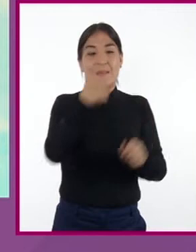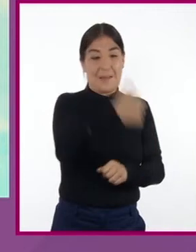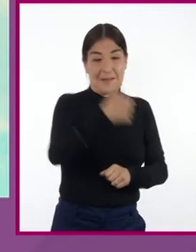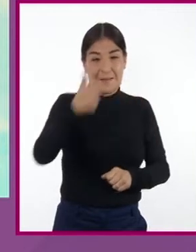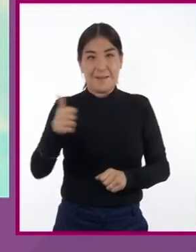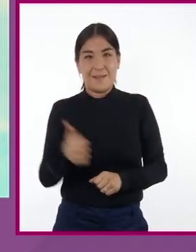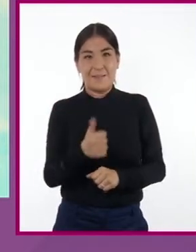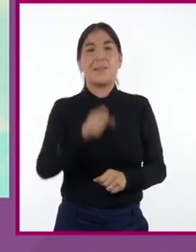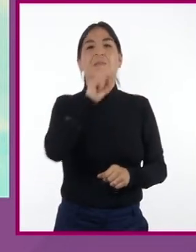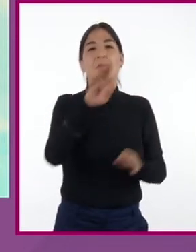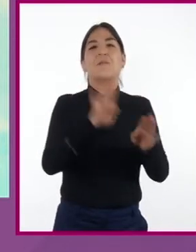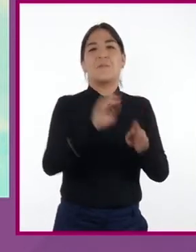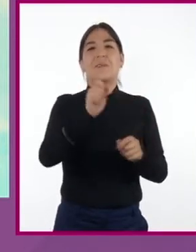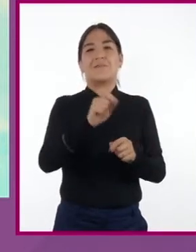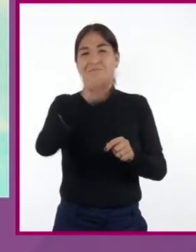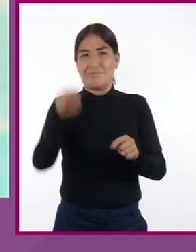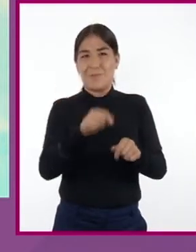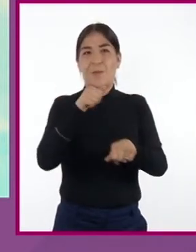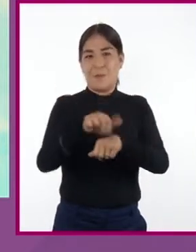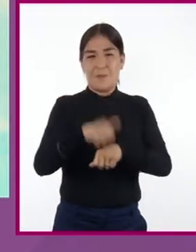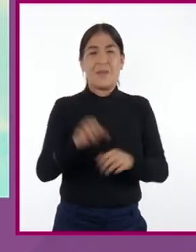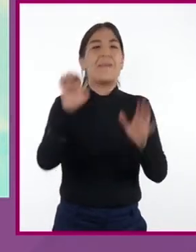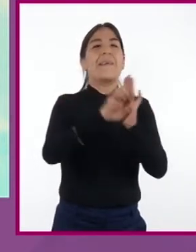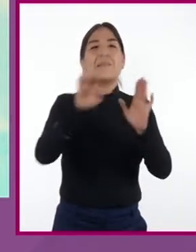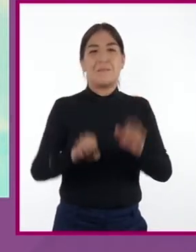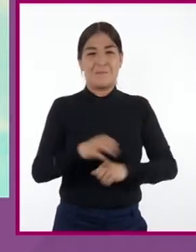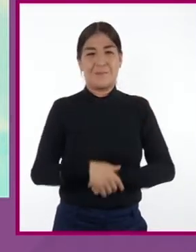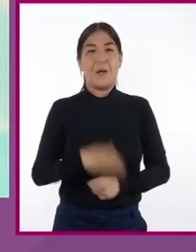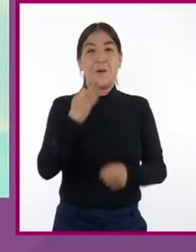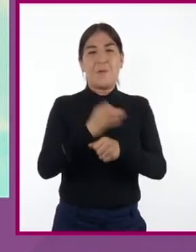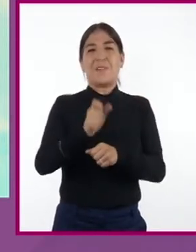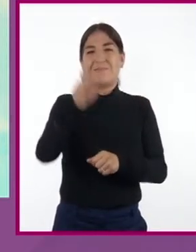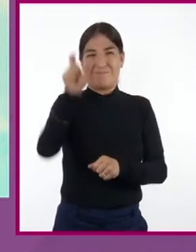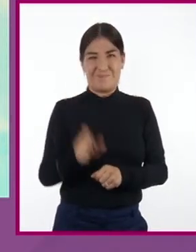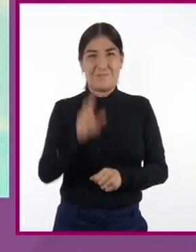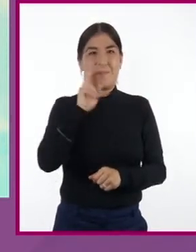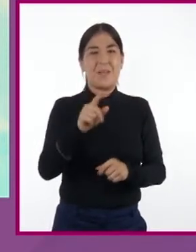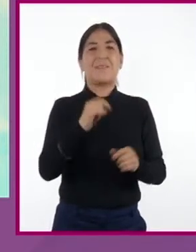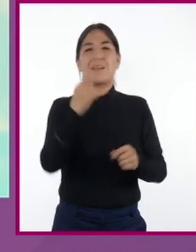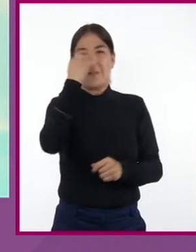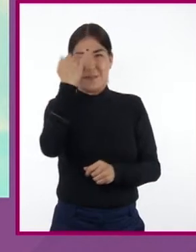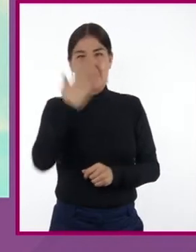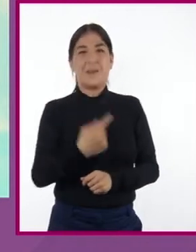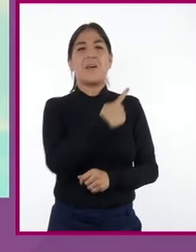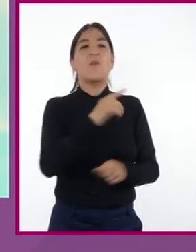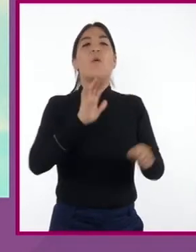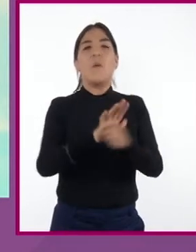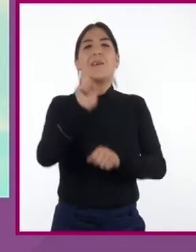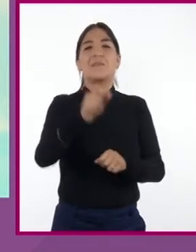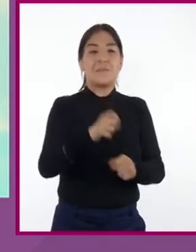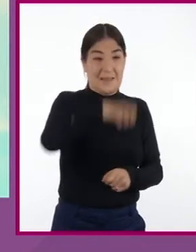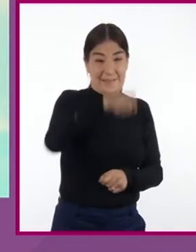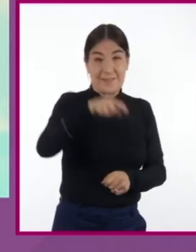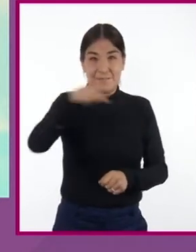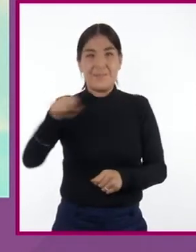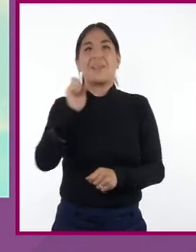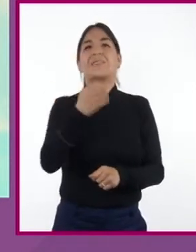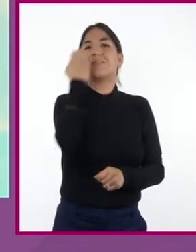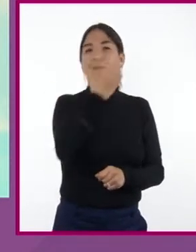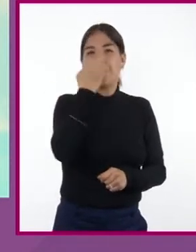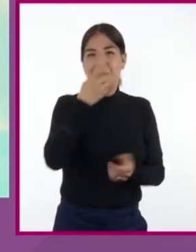partes en relación con el todo. Por ejemplo, este tipo de gráfico lo vi en un texto sobre los rangos de edad de los alumnos de una